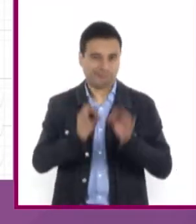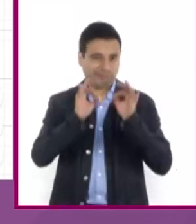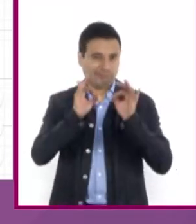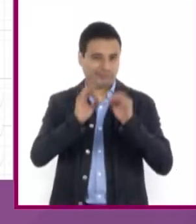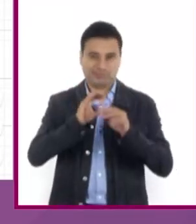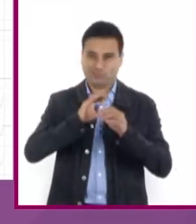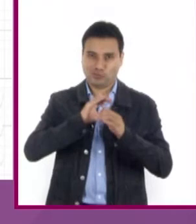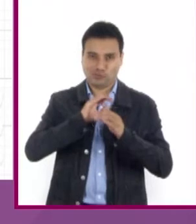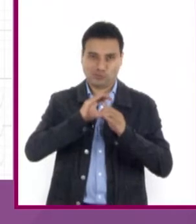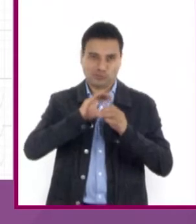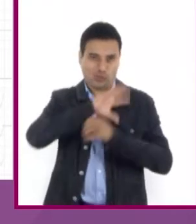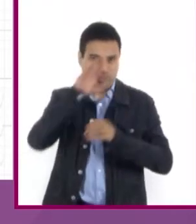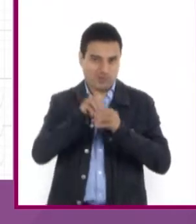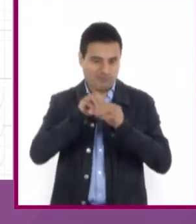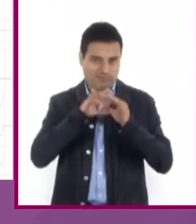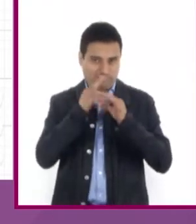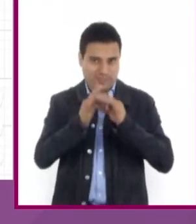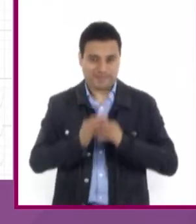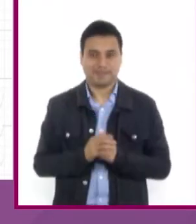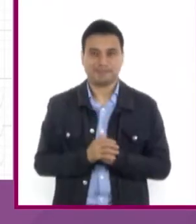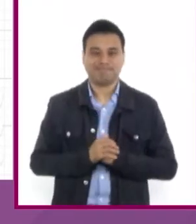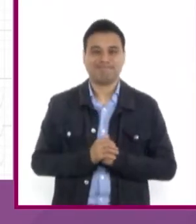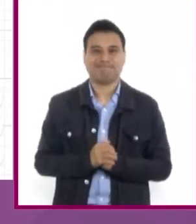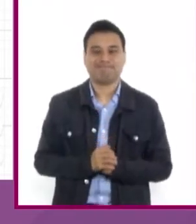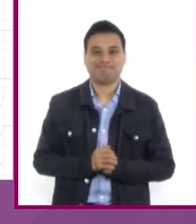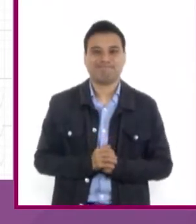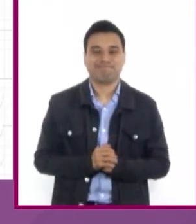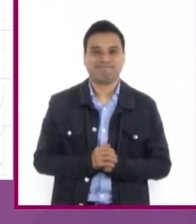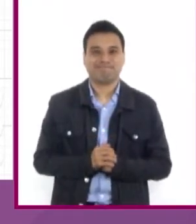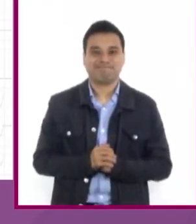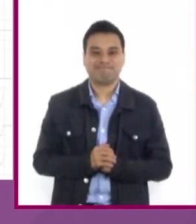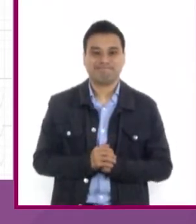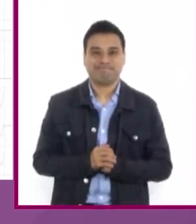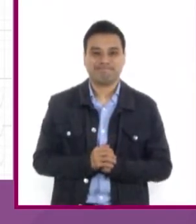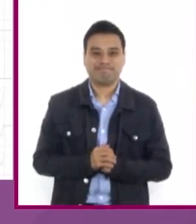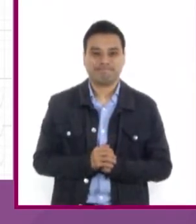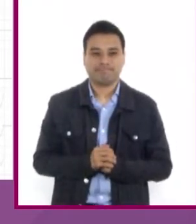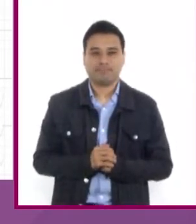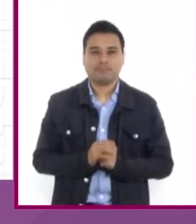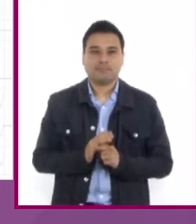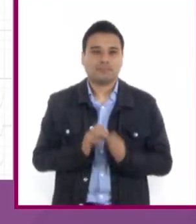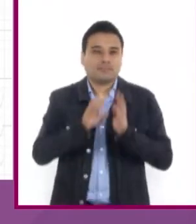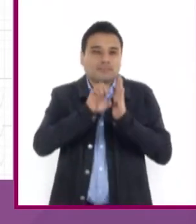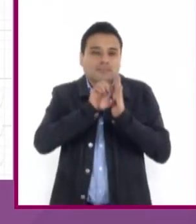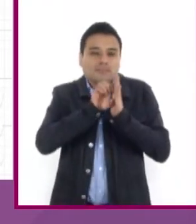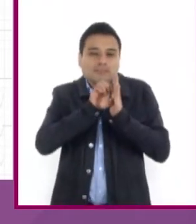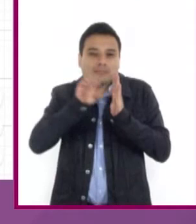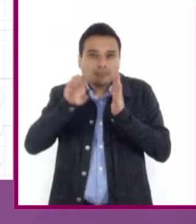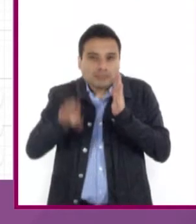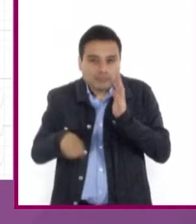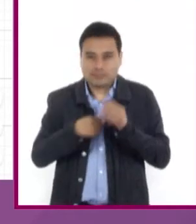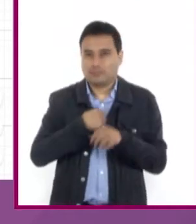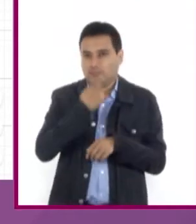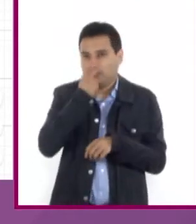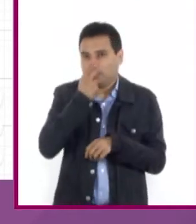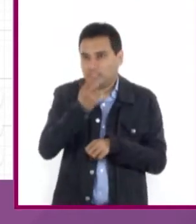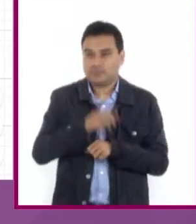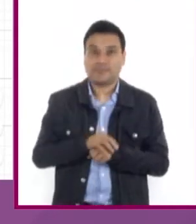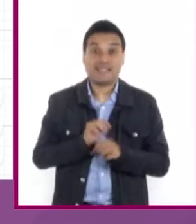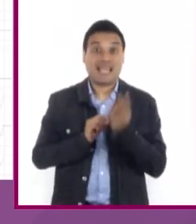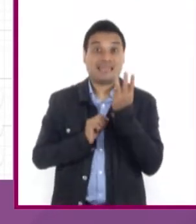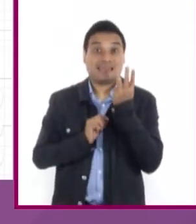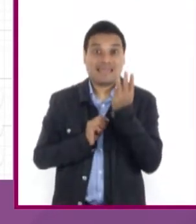nuestra figura inicial. Si nos dieran un factor de escala